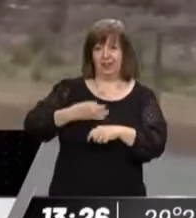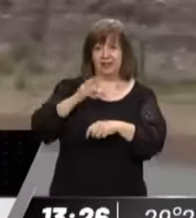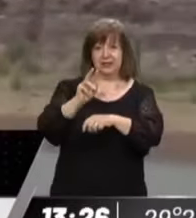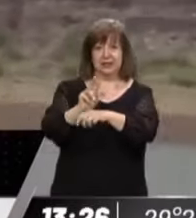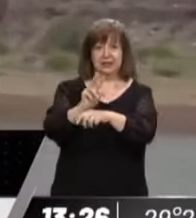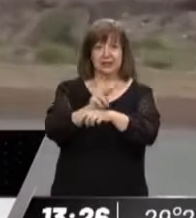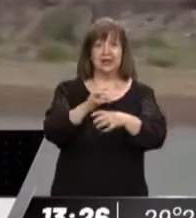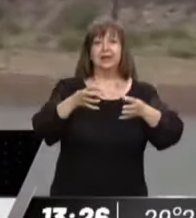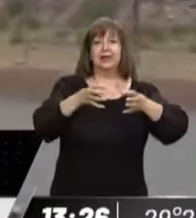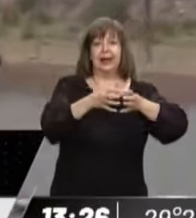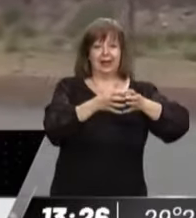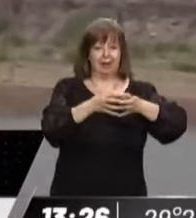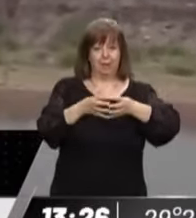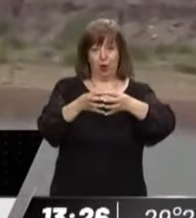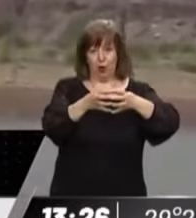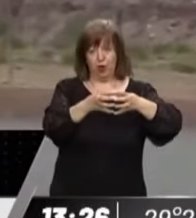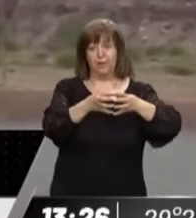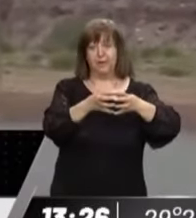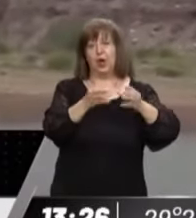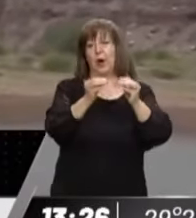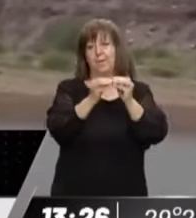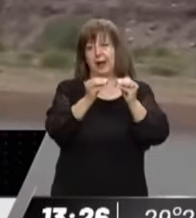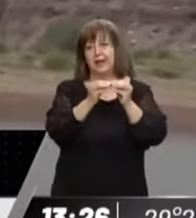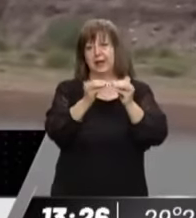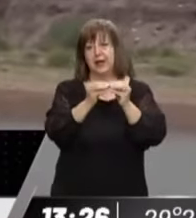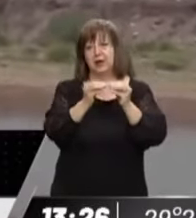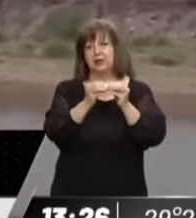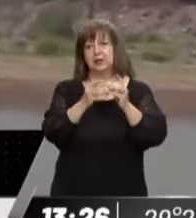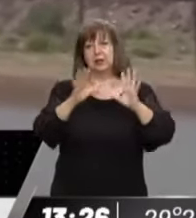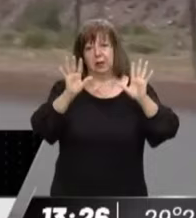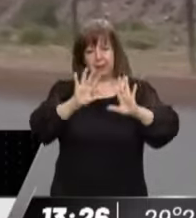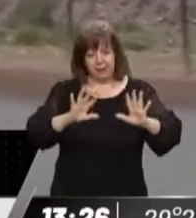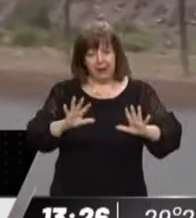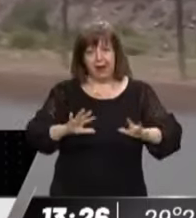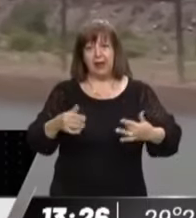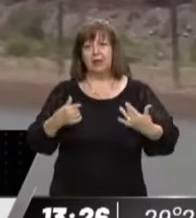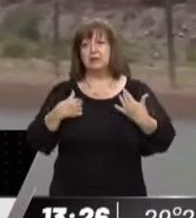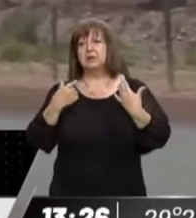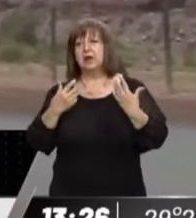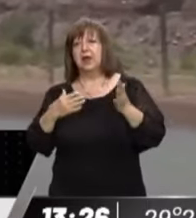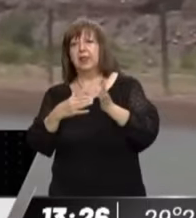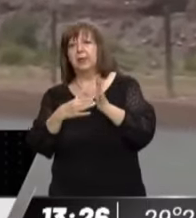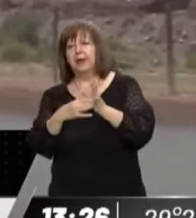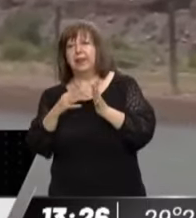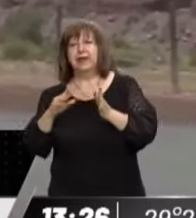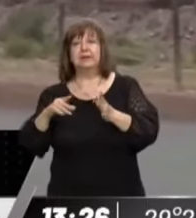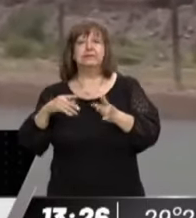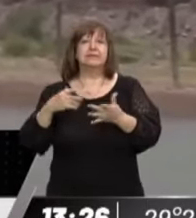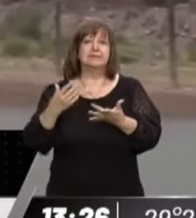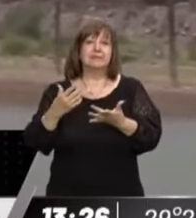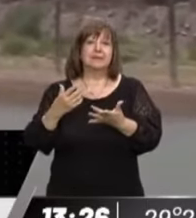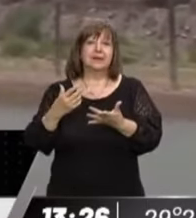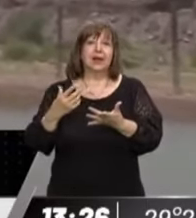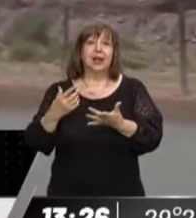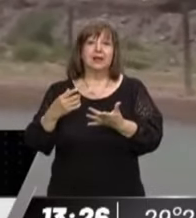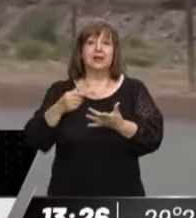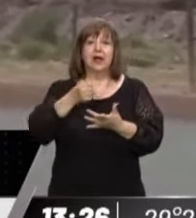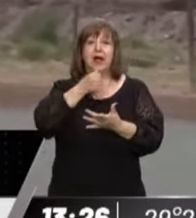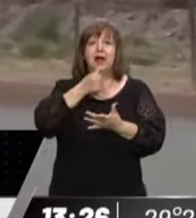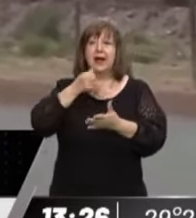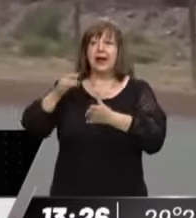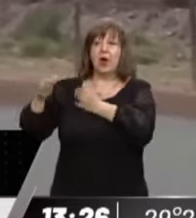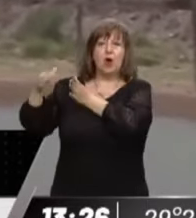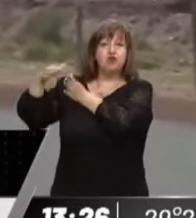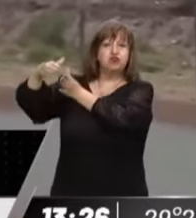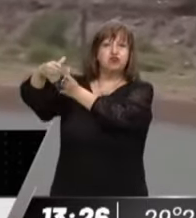somos un equipo muy grande y Bueno estamos capacitados estamos preparados para actuar de la manera que haya que actuar ya sea un rescate en el río o acá